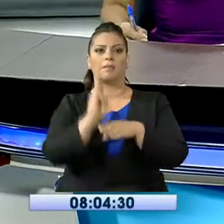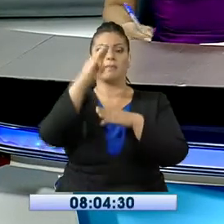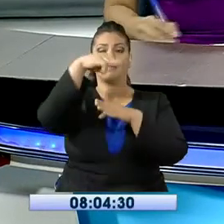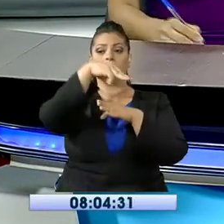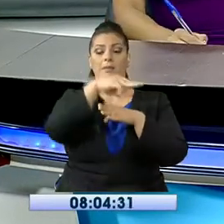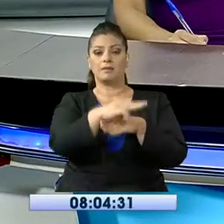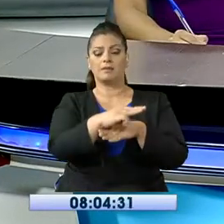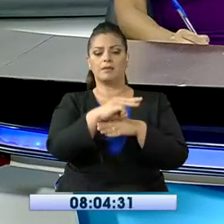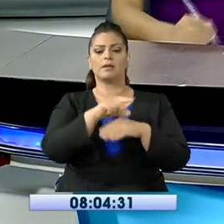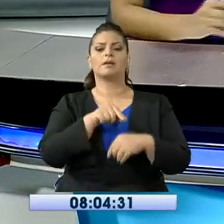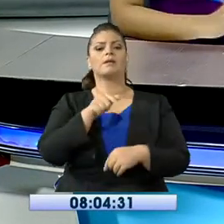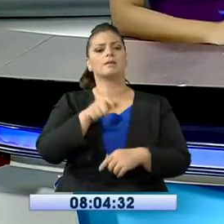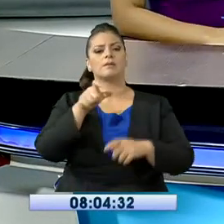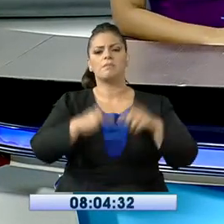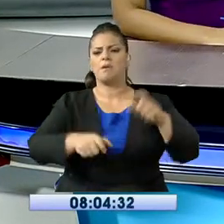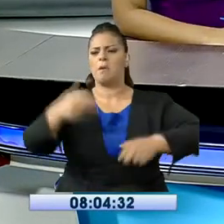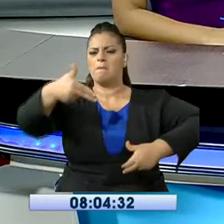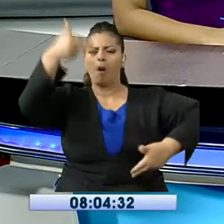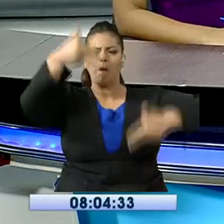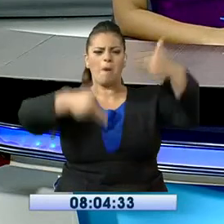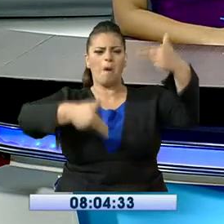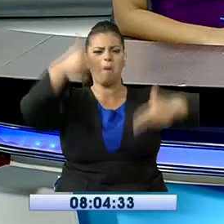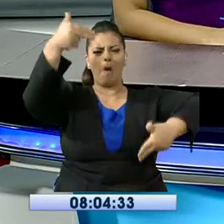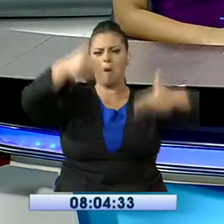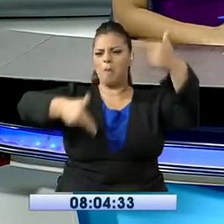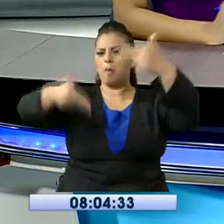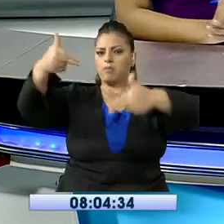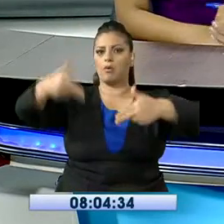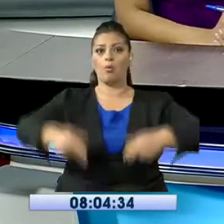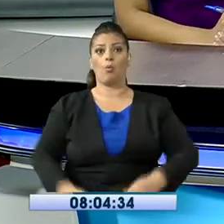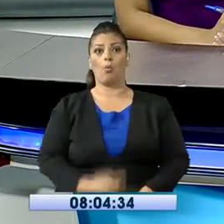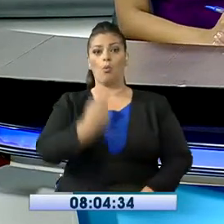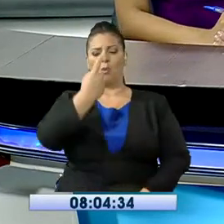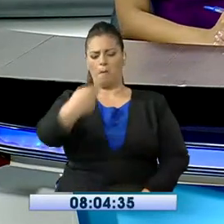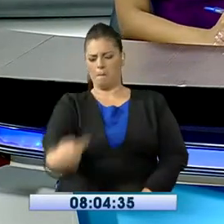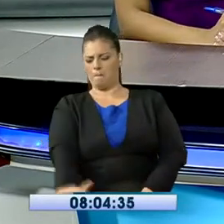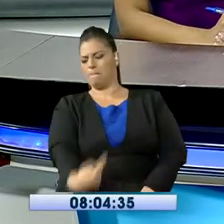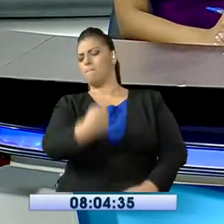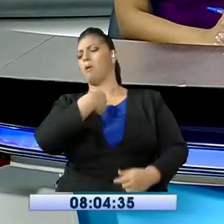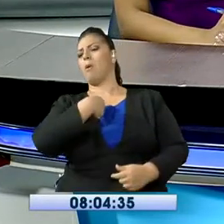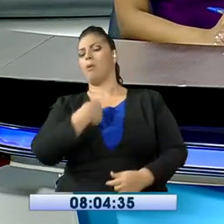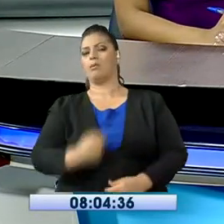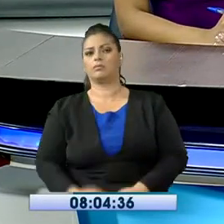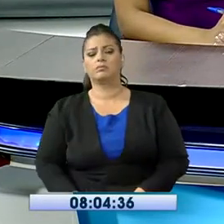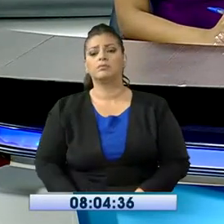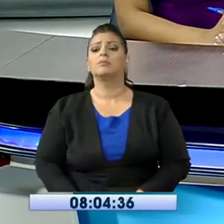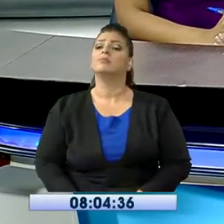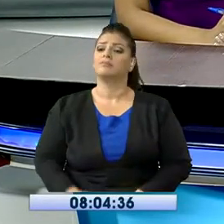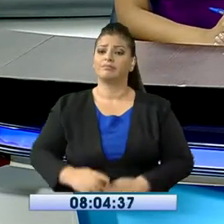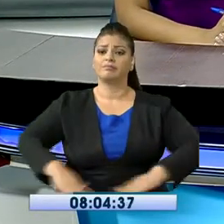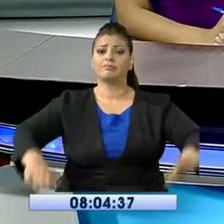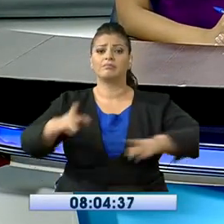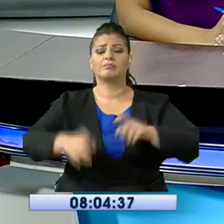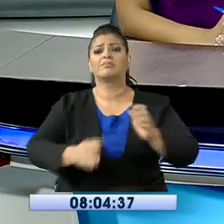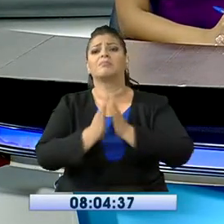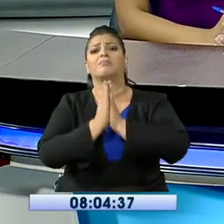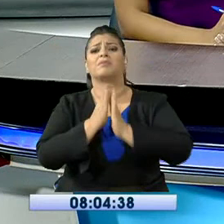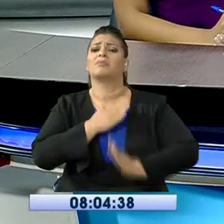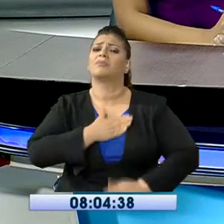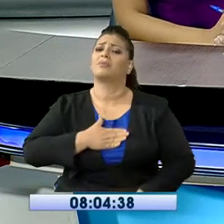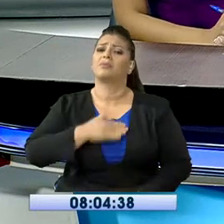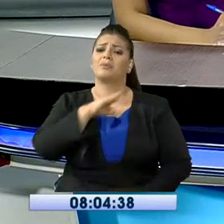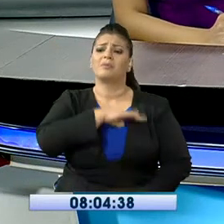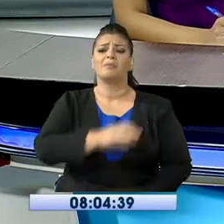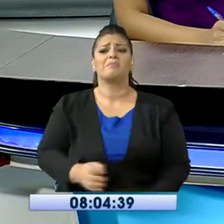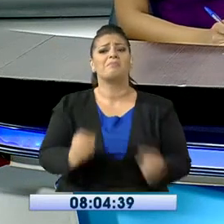sector y digan que los autores de los disparos se movilizaban en una motocicleta y solicitan mayor seguridad en esa zona en tanto a la policía ya